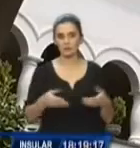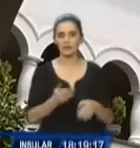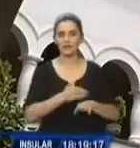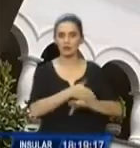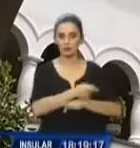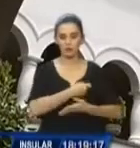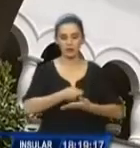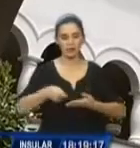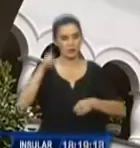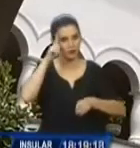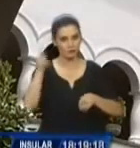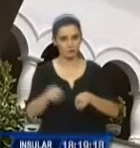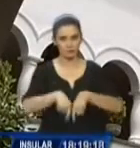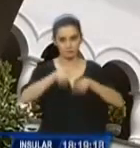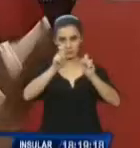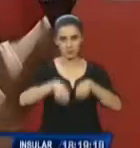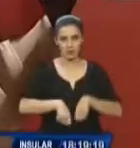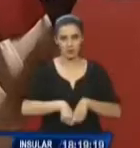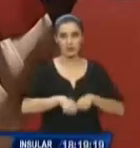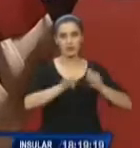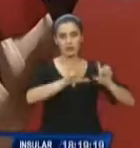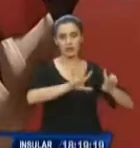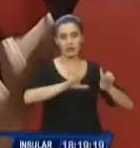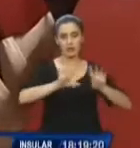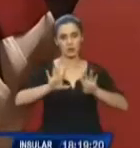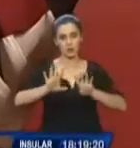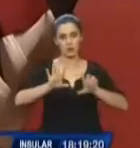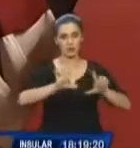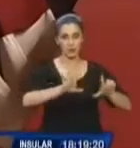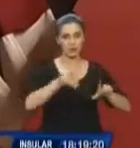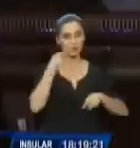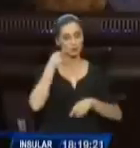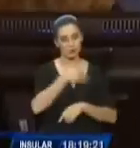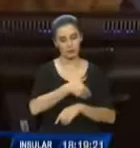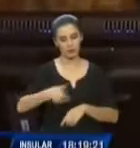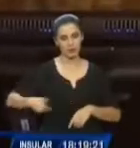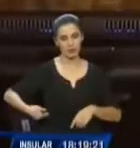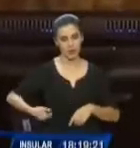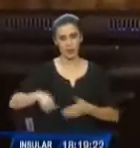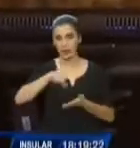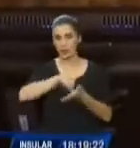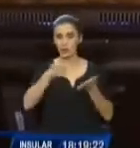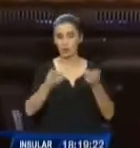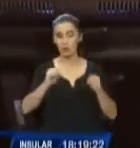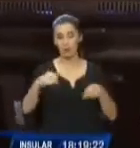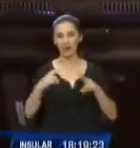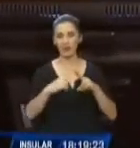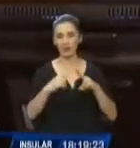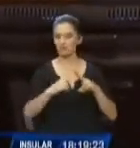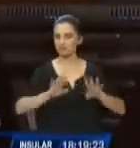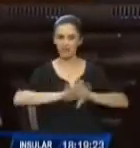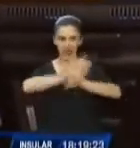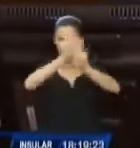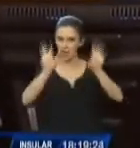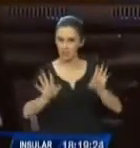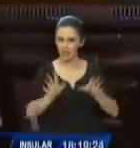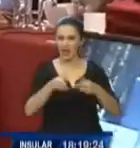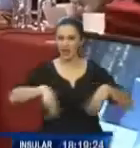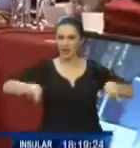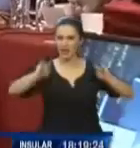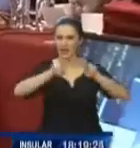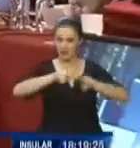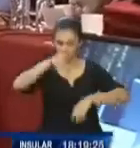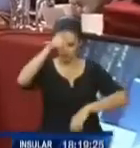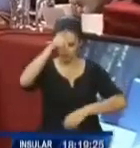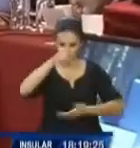Luego de la firma del decreto 797 por parte del presidente de la República, la ciudadanía tendrá conocimiento claro del valor exacto